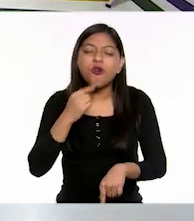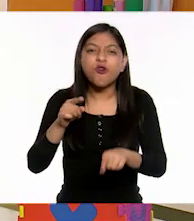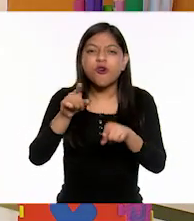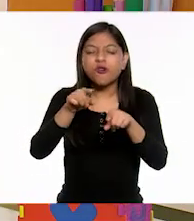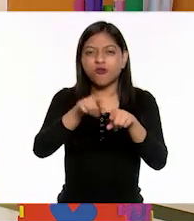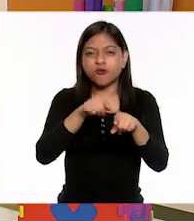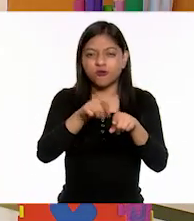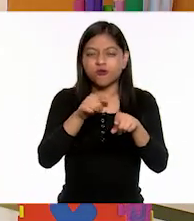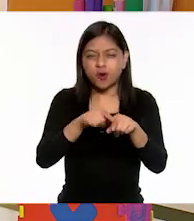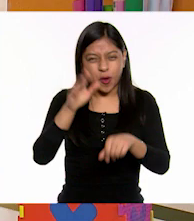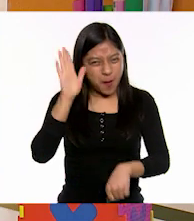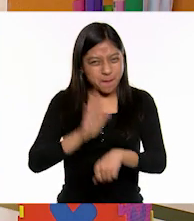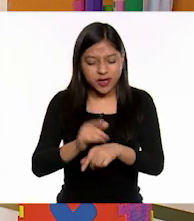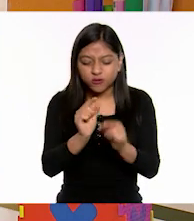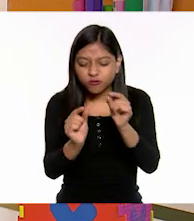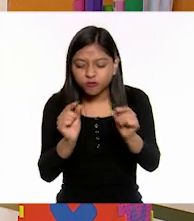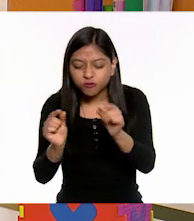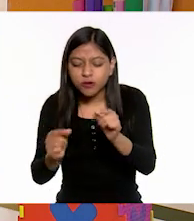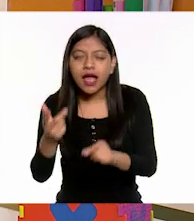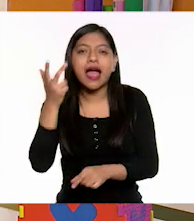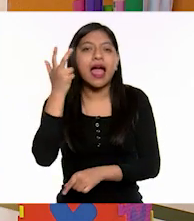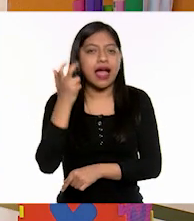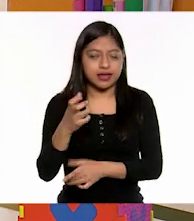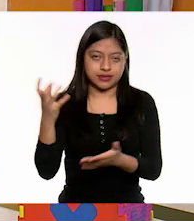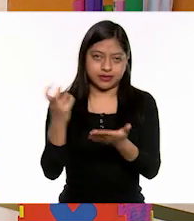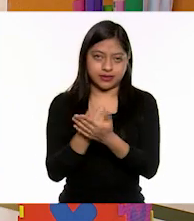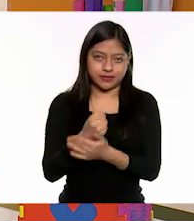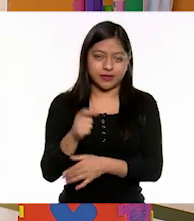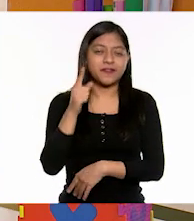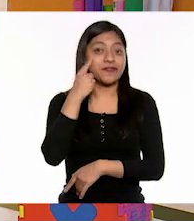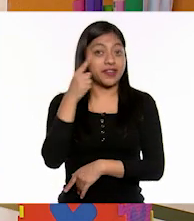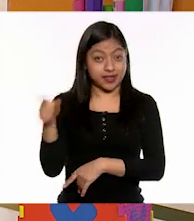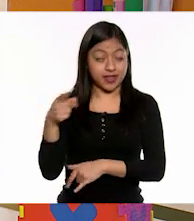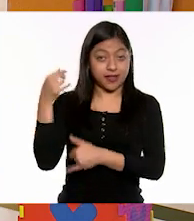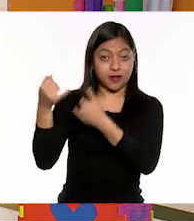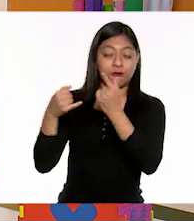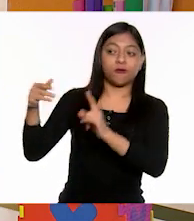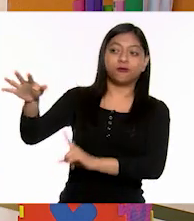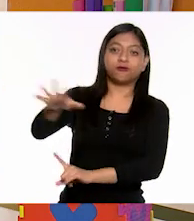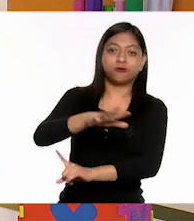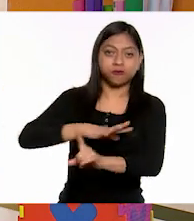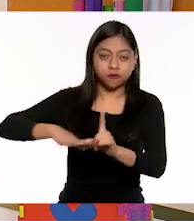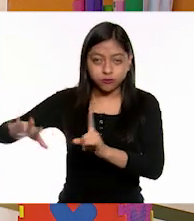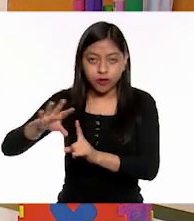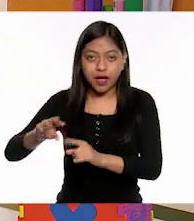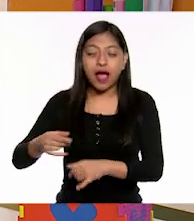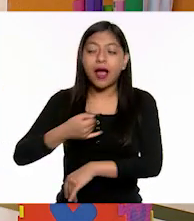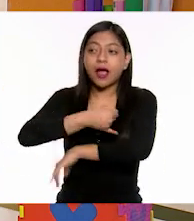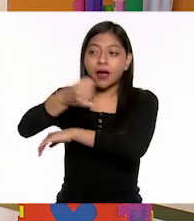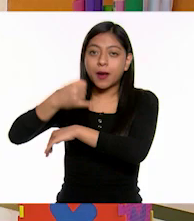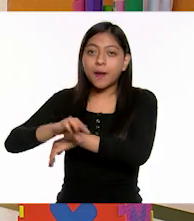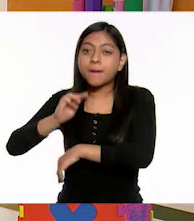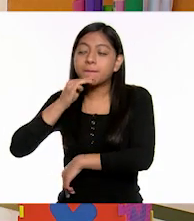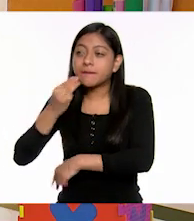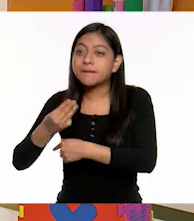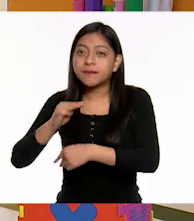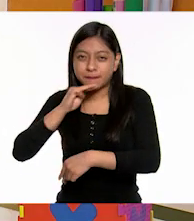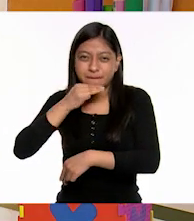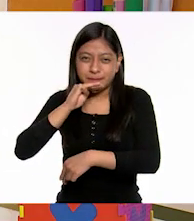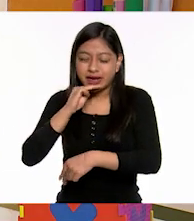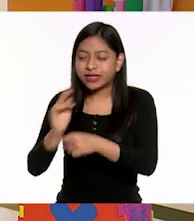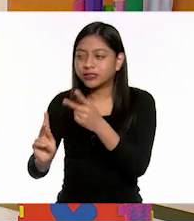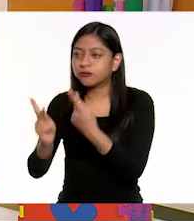además ellos utilizan los recursos que tienen a su alrededor para poder divertirse verdad y que este tipo de